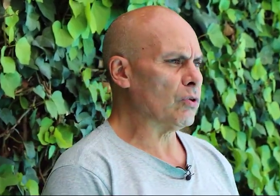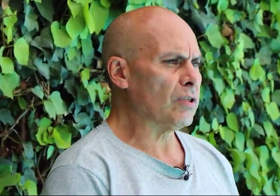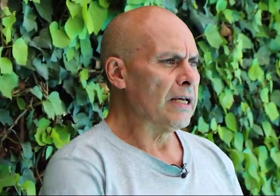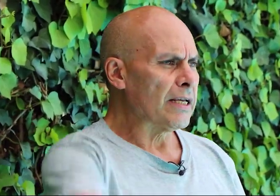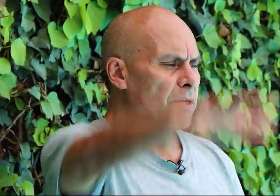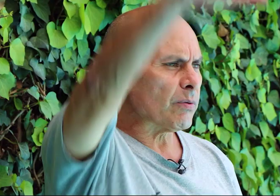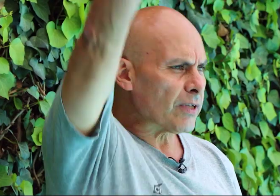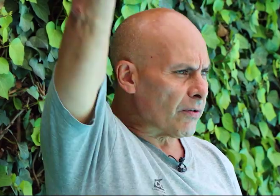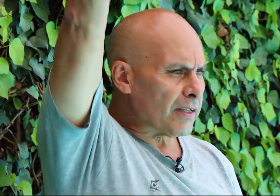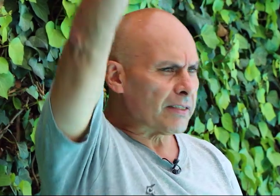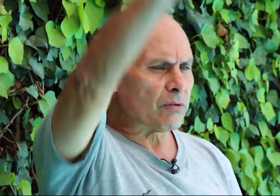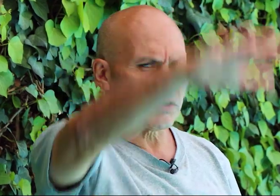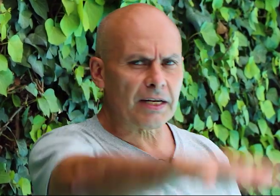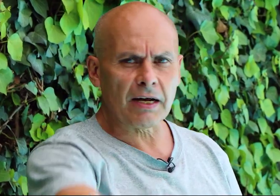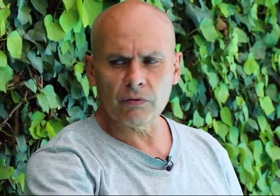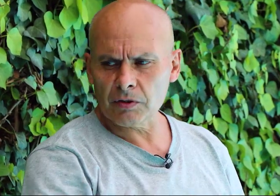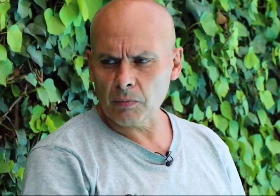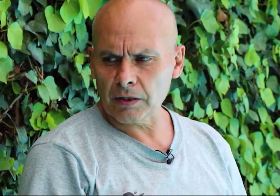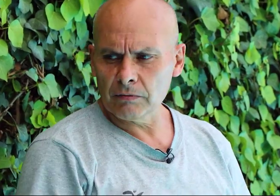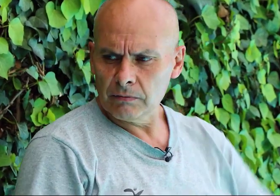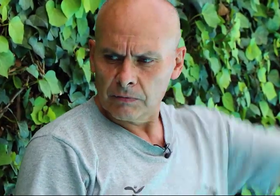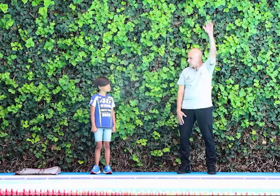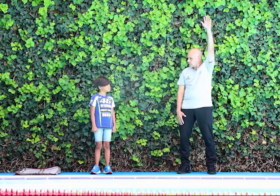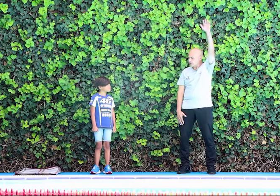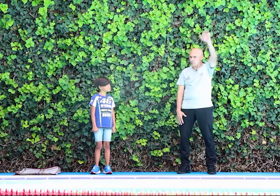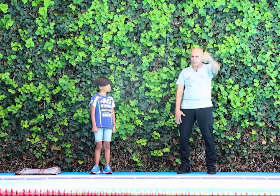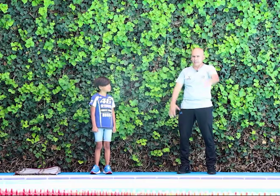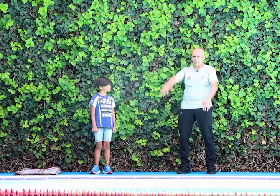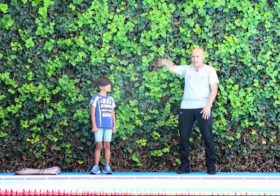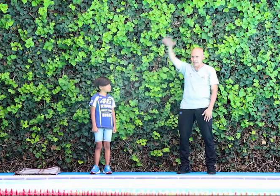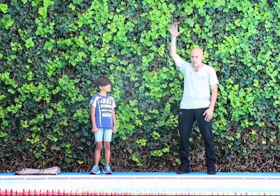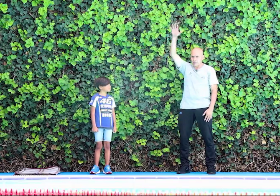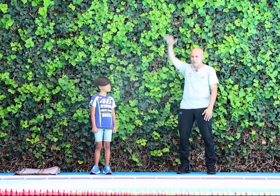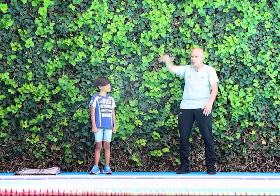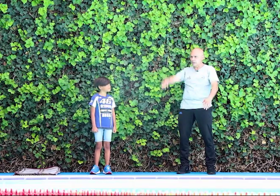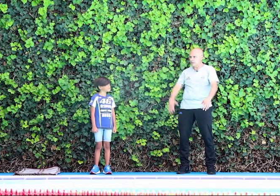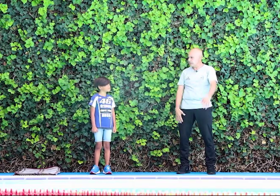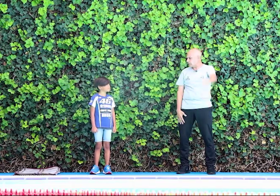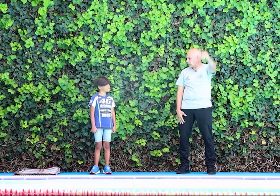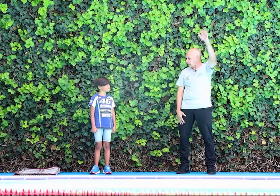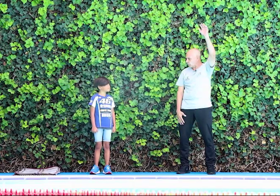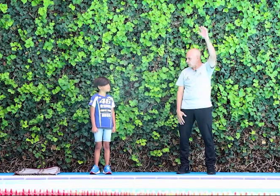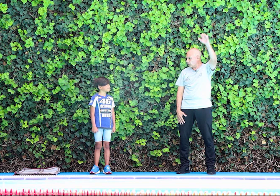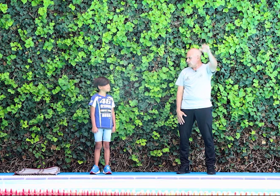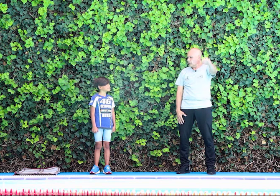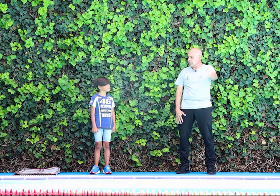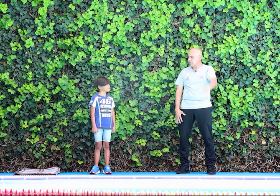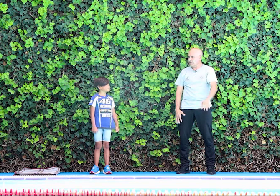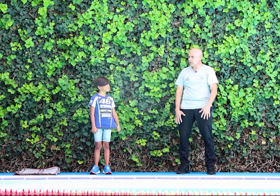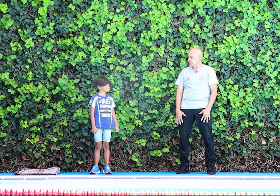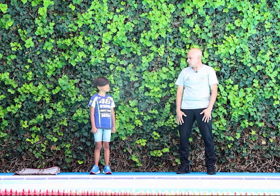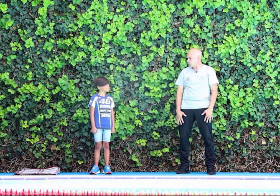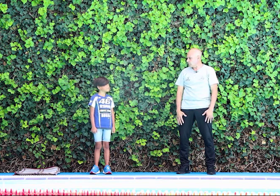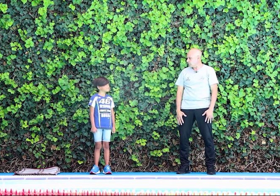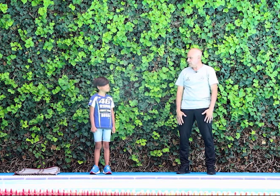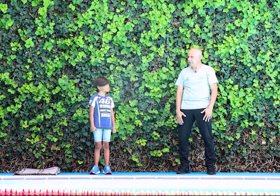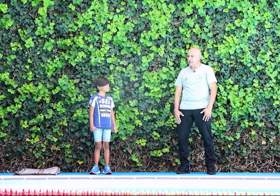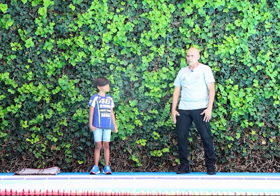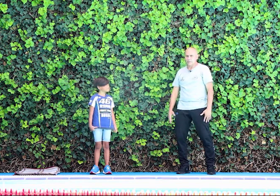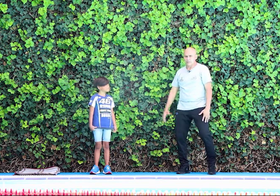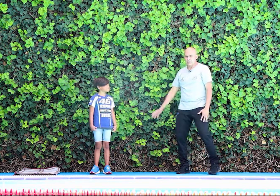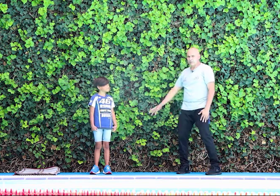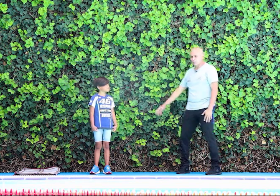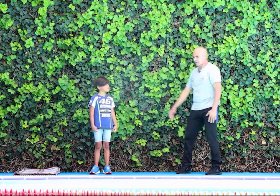6 puntos, y vamos a elevar nuestra mano. Nuestras manos alternando 10 veces cada una y descansamos,